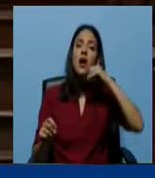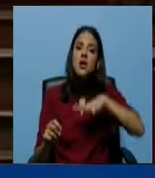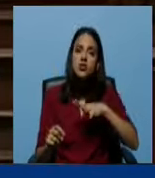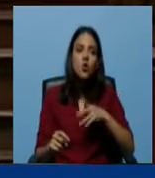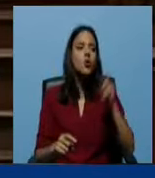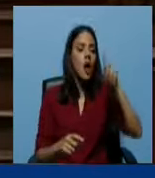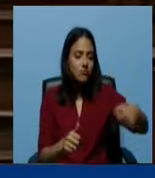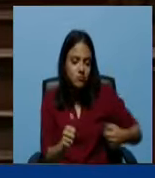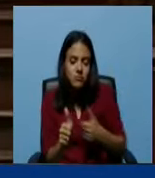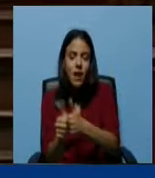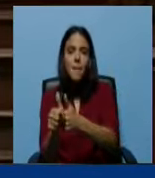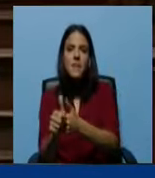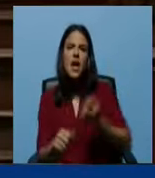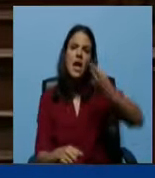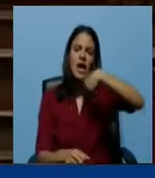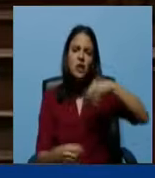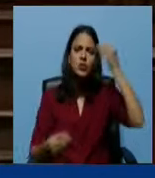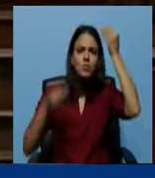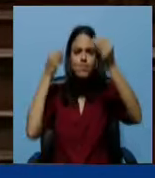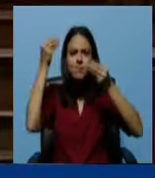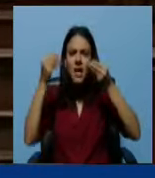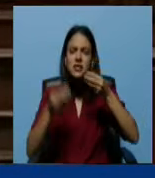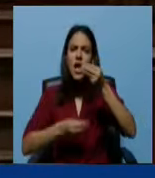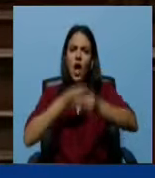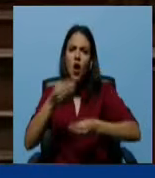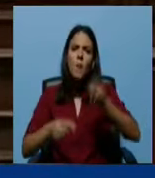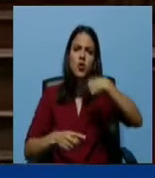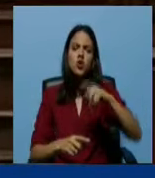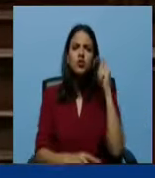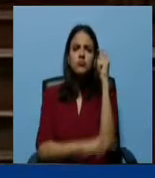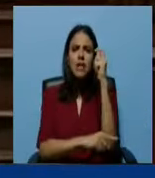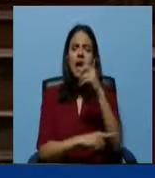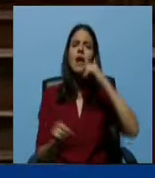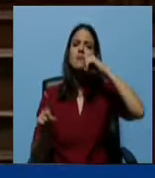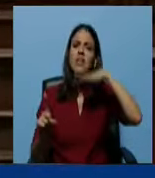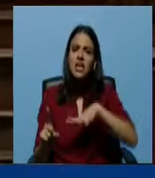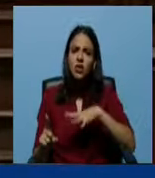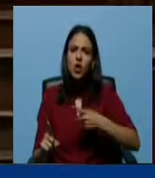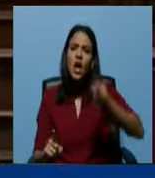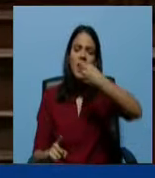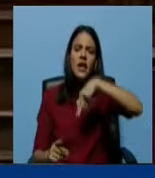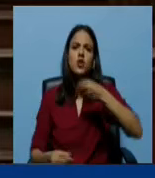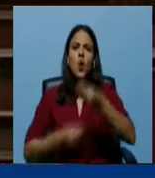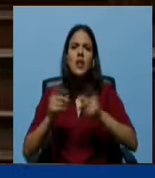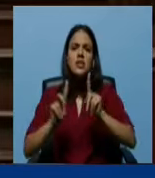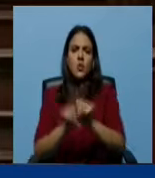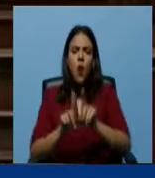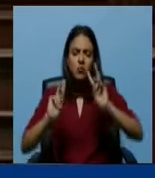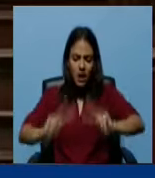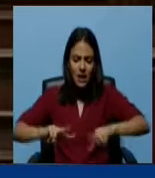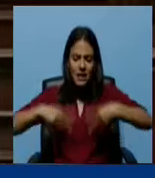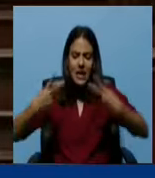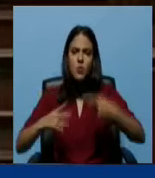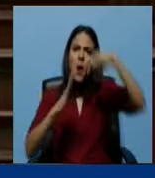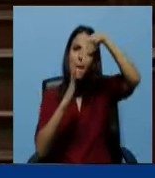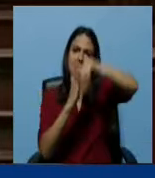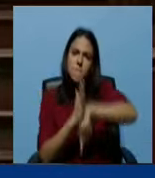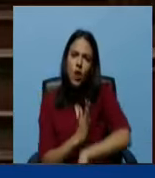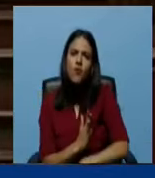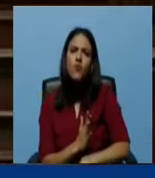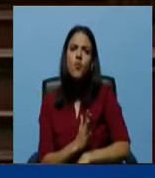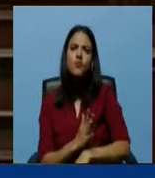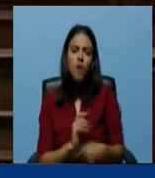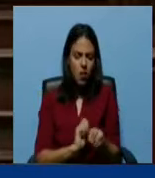para nosotros plantearnos la gran tarea histórica de hacer una renovación profunda